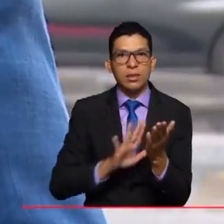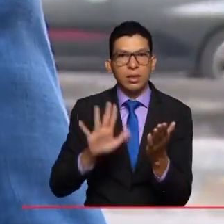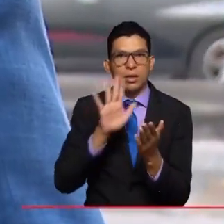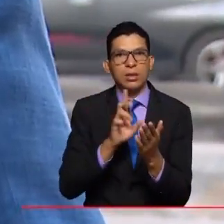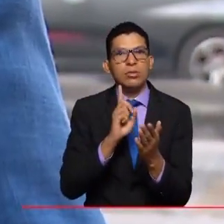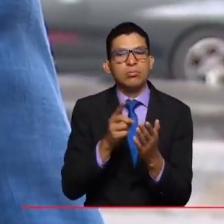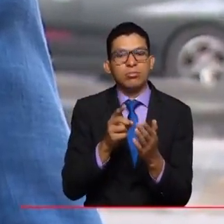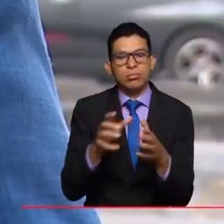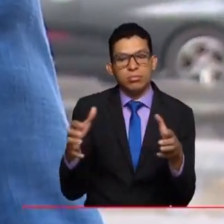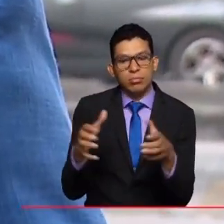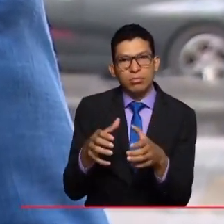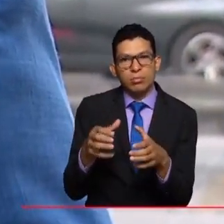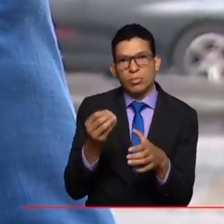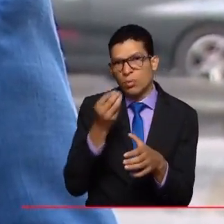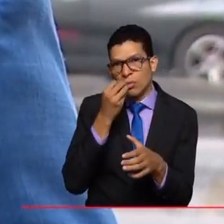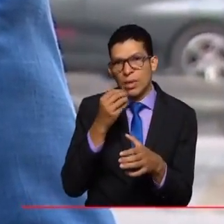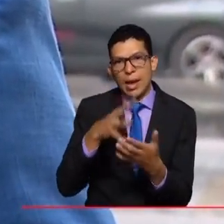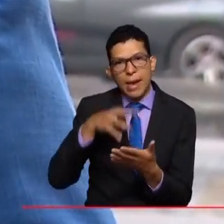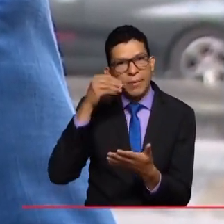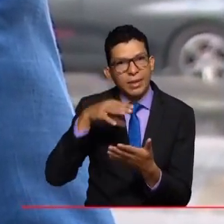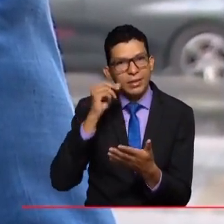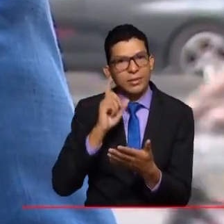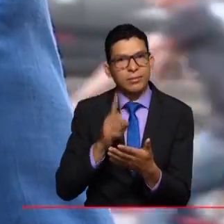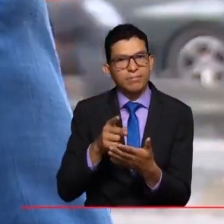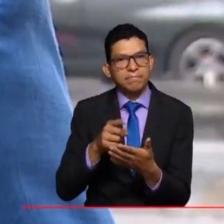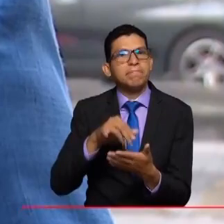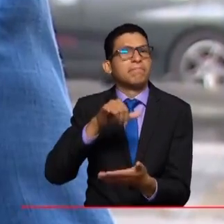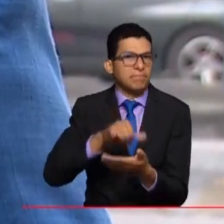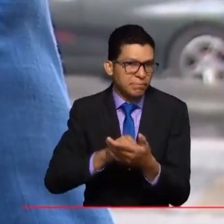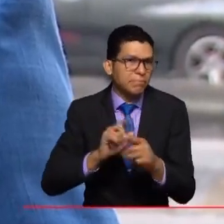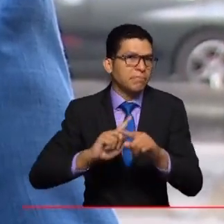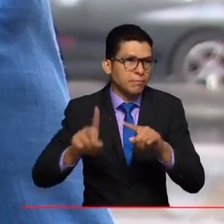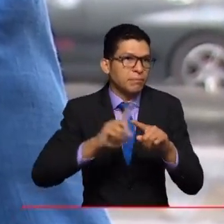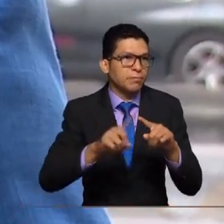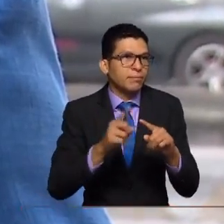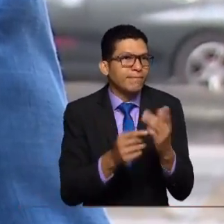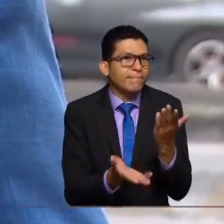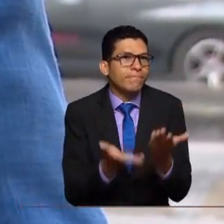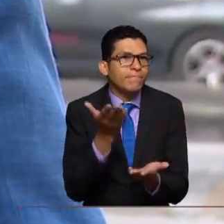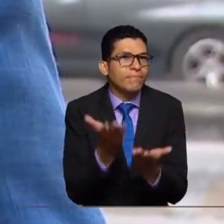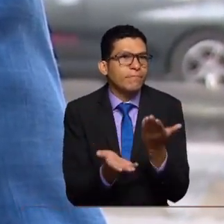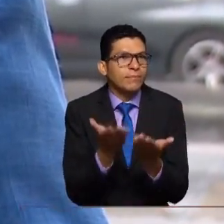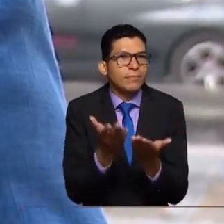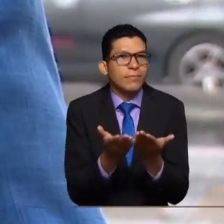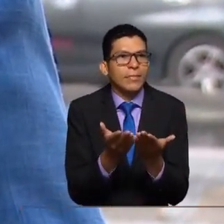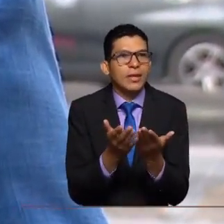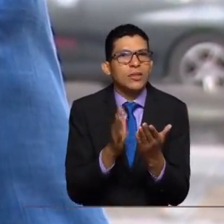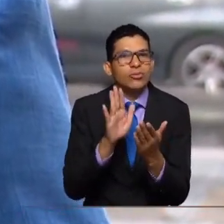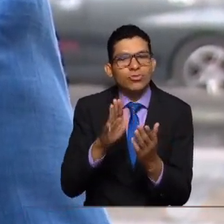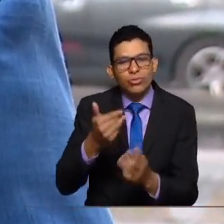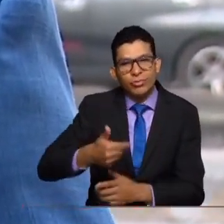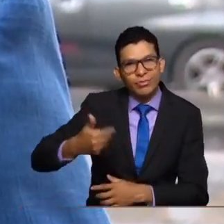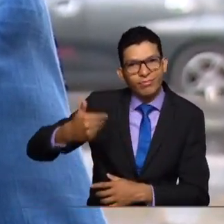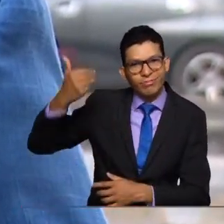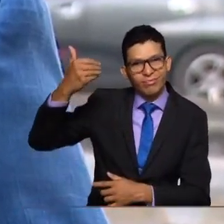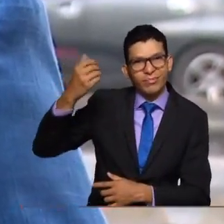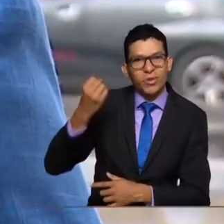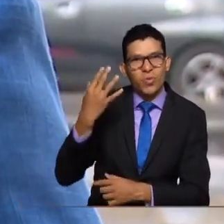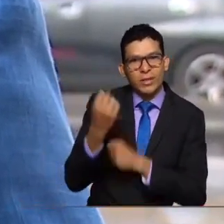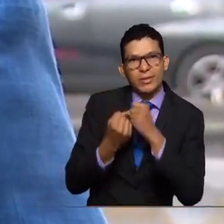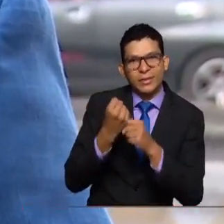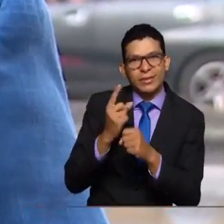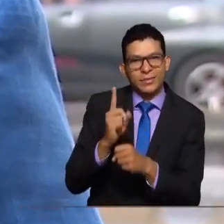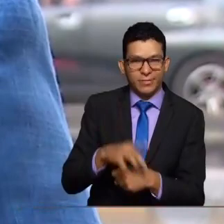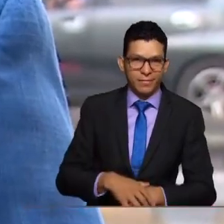de alimentación para el aprendizaje por eso trae distintas raciones dependiendo de la proporcionalidad de la edad